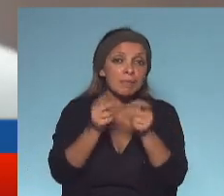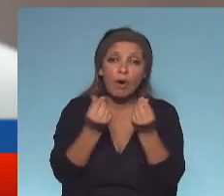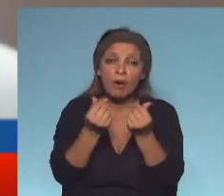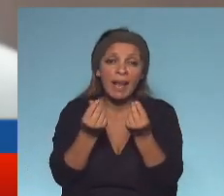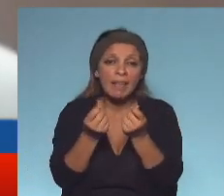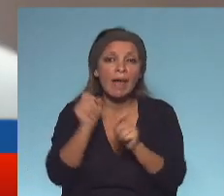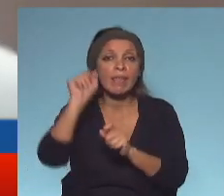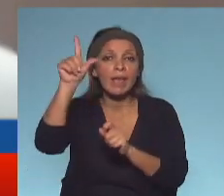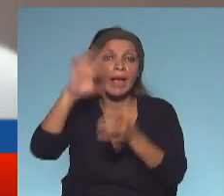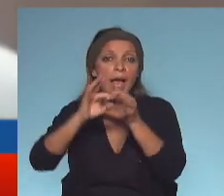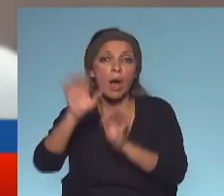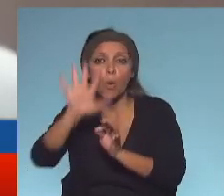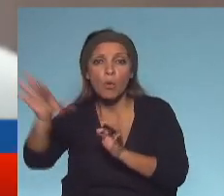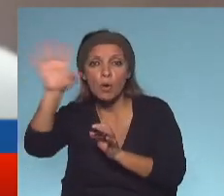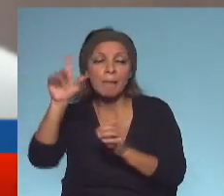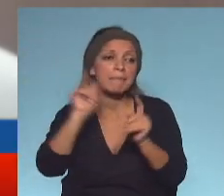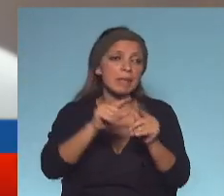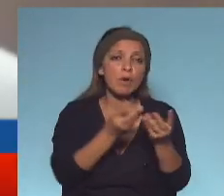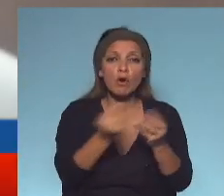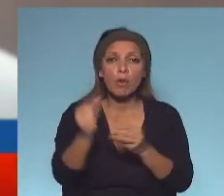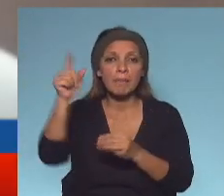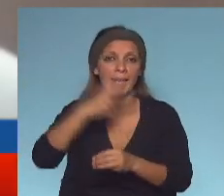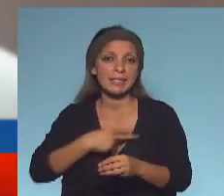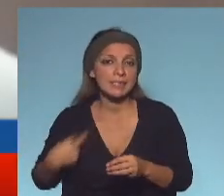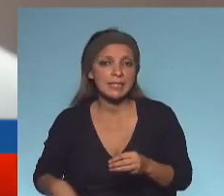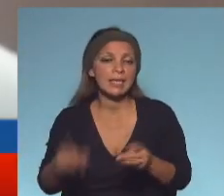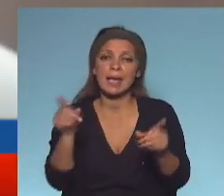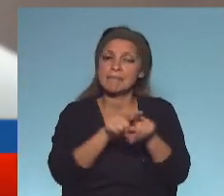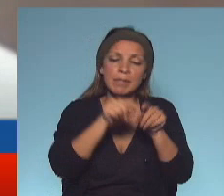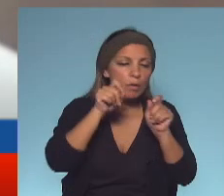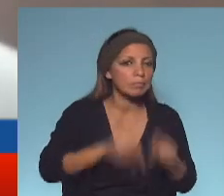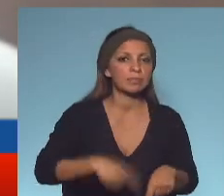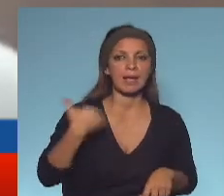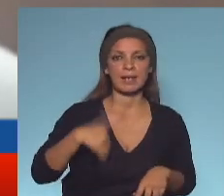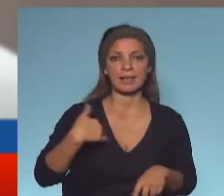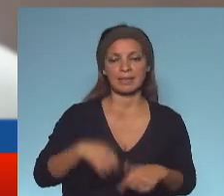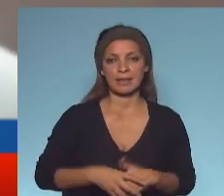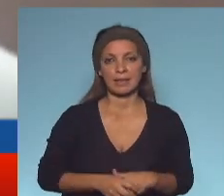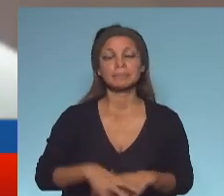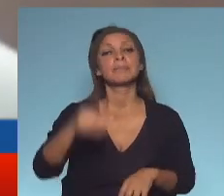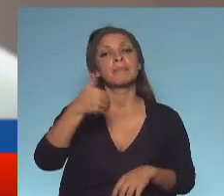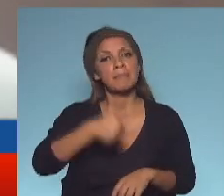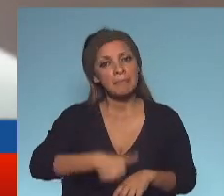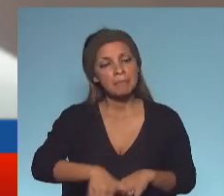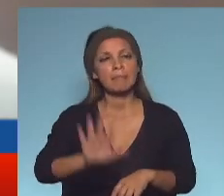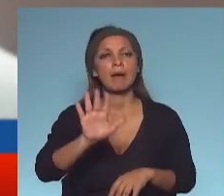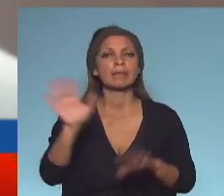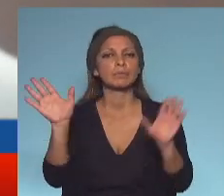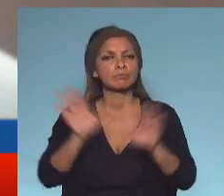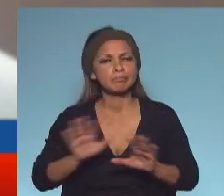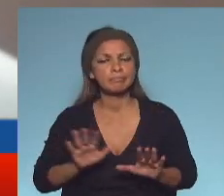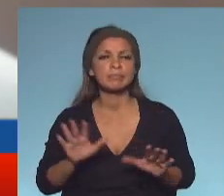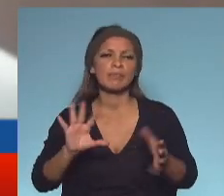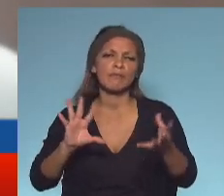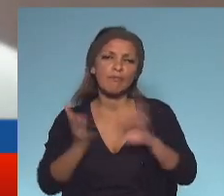un americano o un chino en estos momentos. Vamos a tener todas las